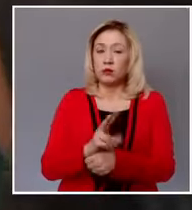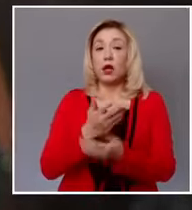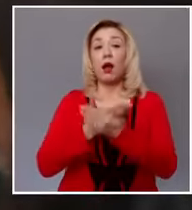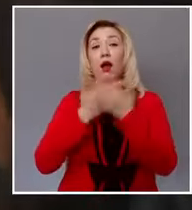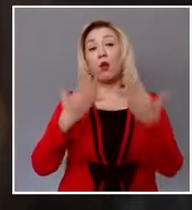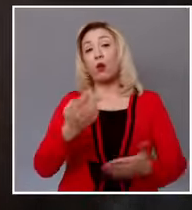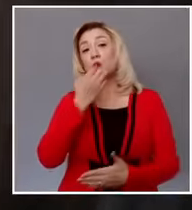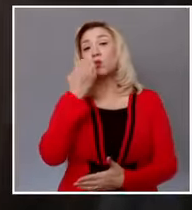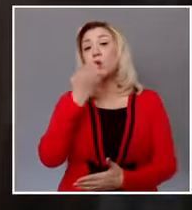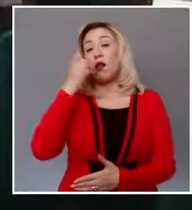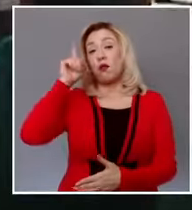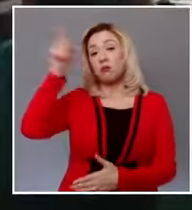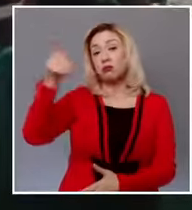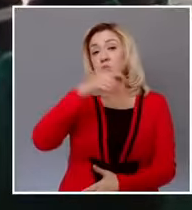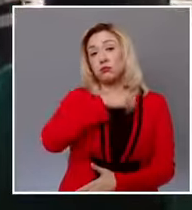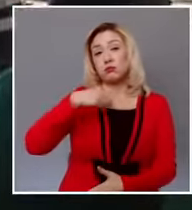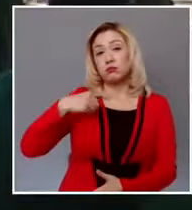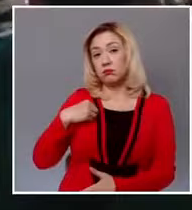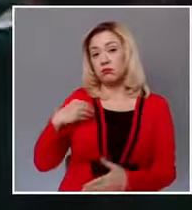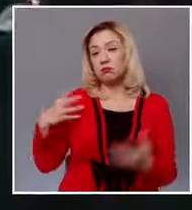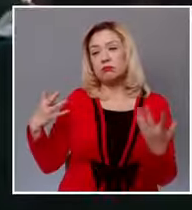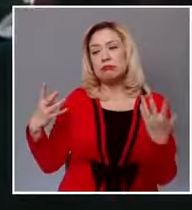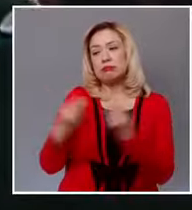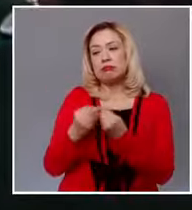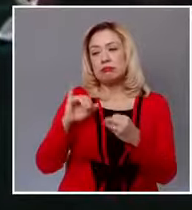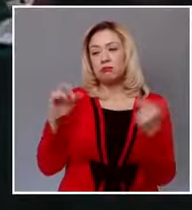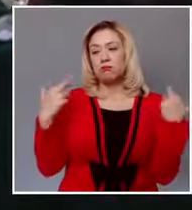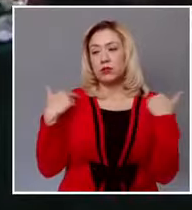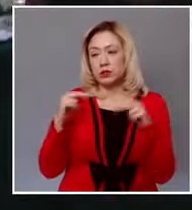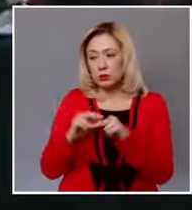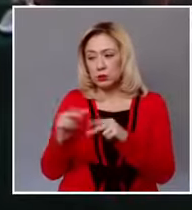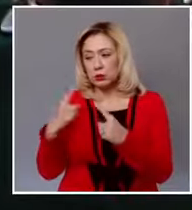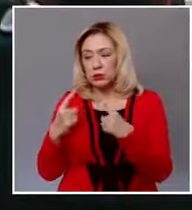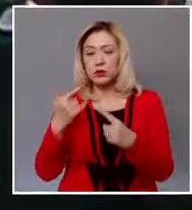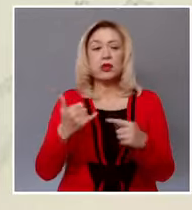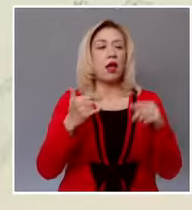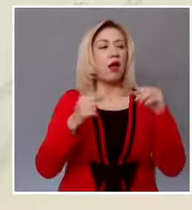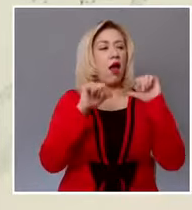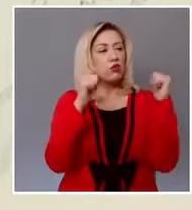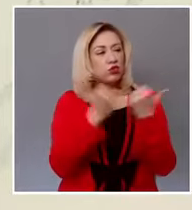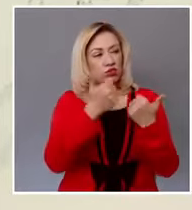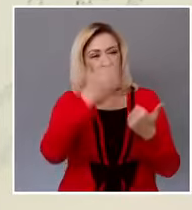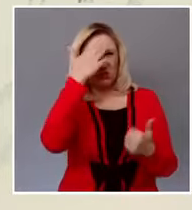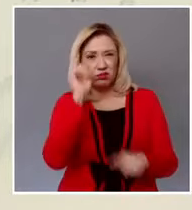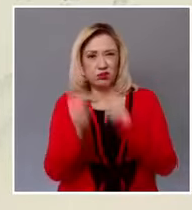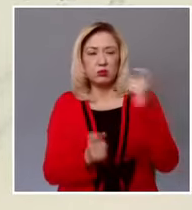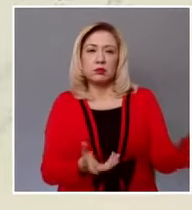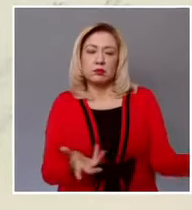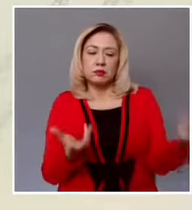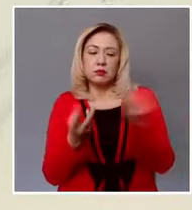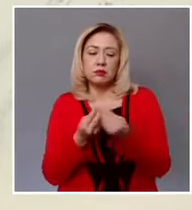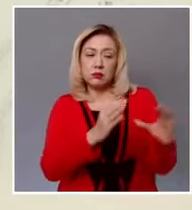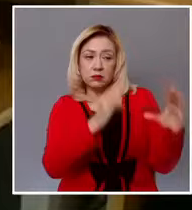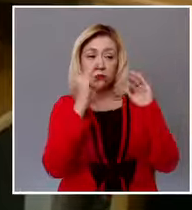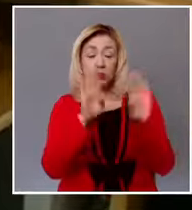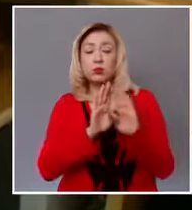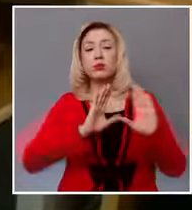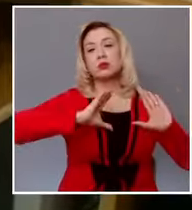a que, en coordinación con organizaciones de la sociedad civil, creen programas de sensibilización y capacitación contra la